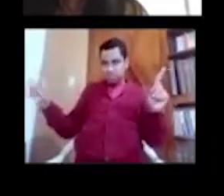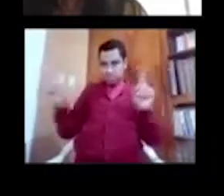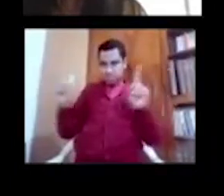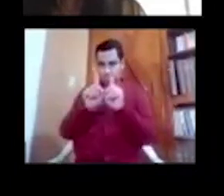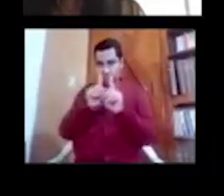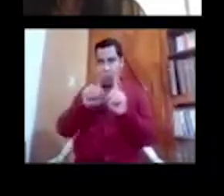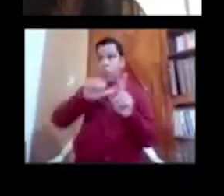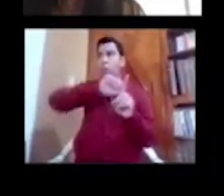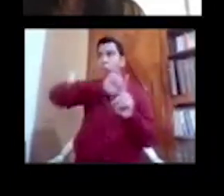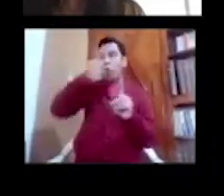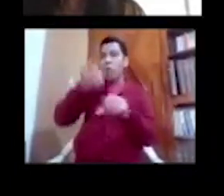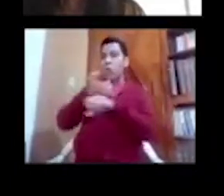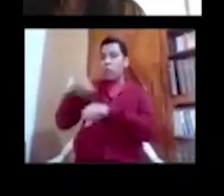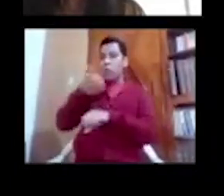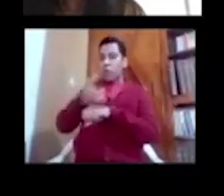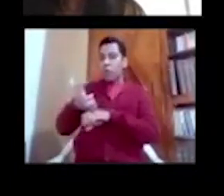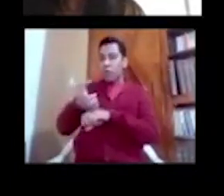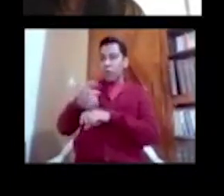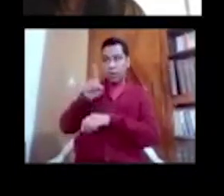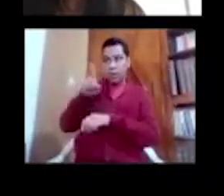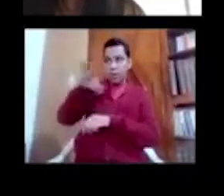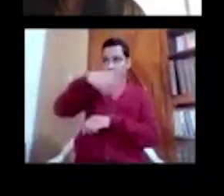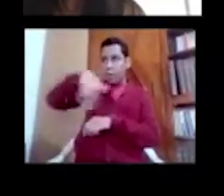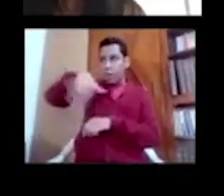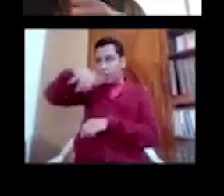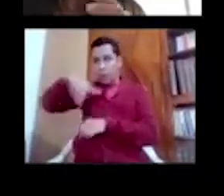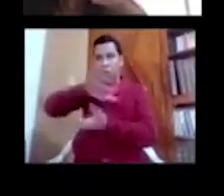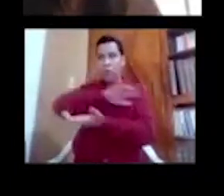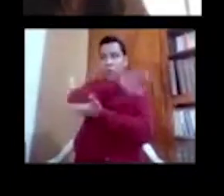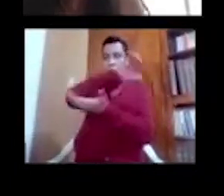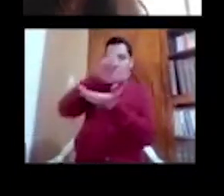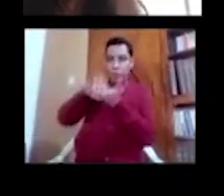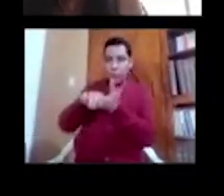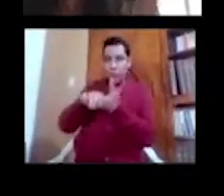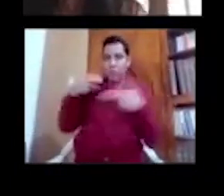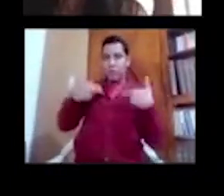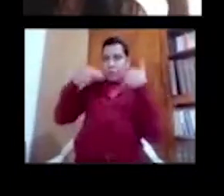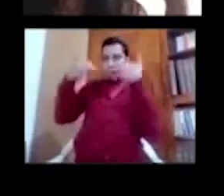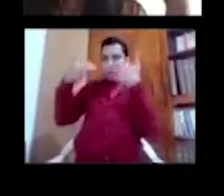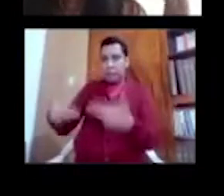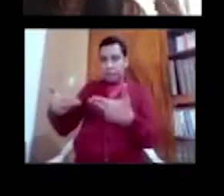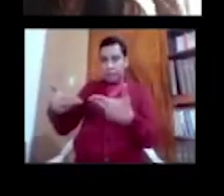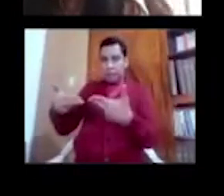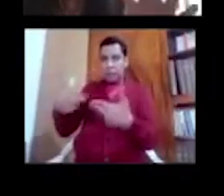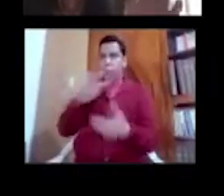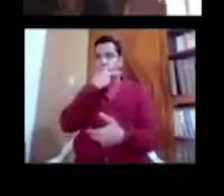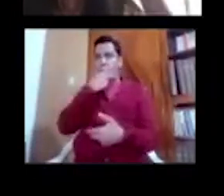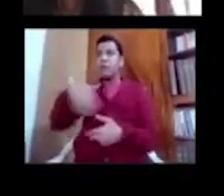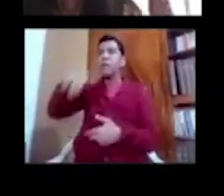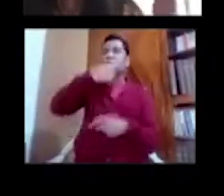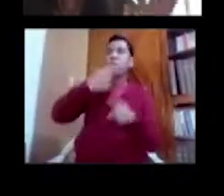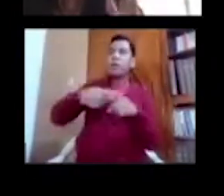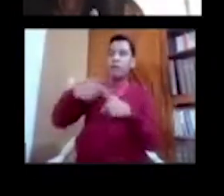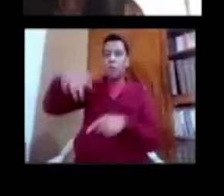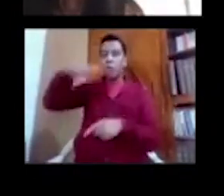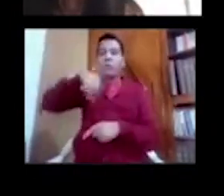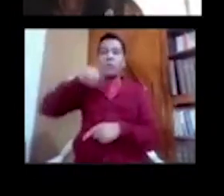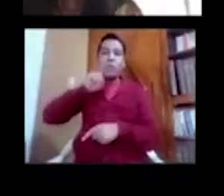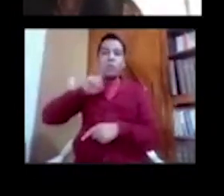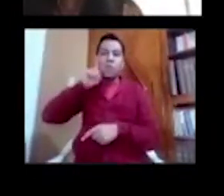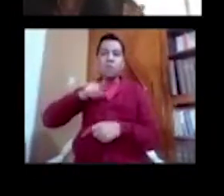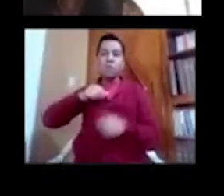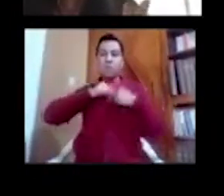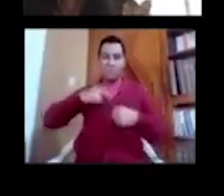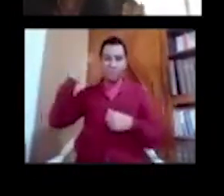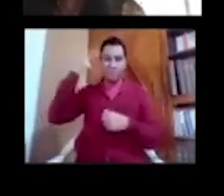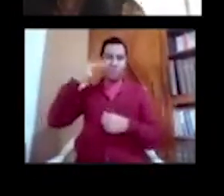ciudad-estado con el heredero, digamos, aunque no hay un heredero directo, no es como las monarquías españolas